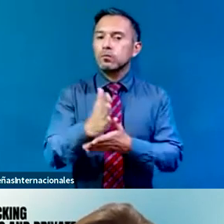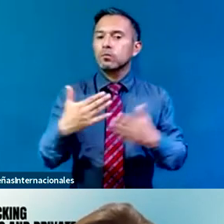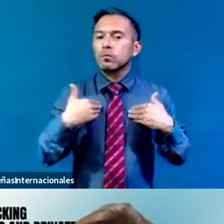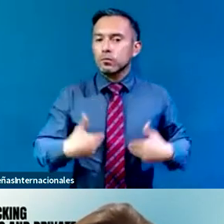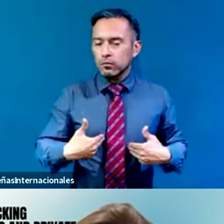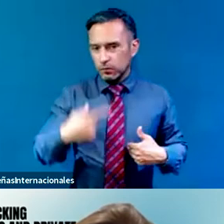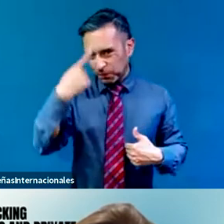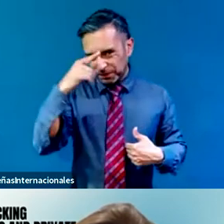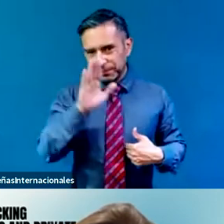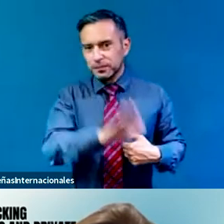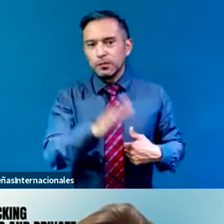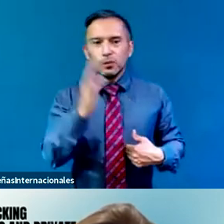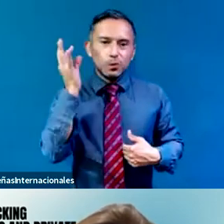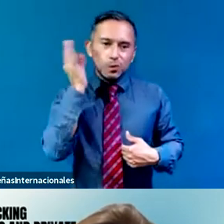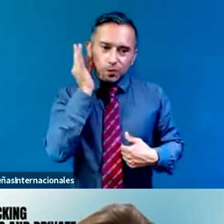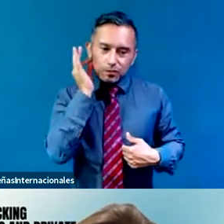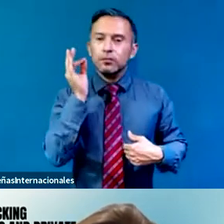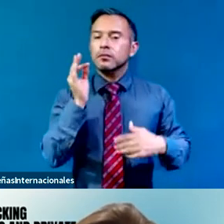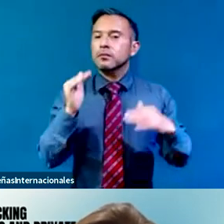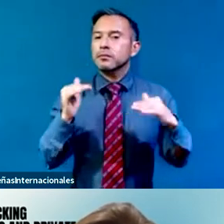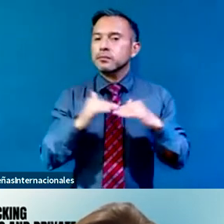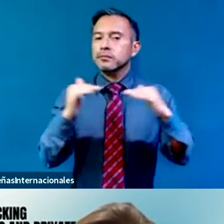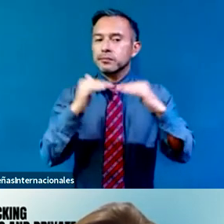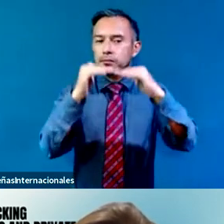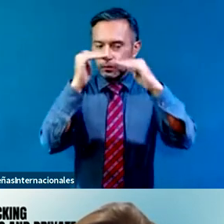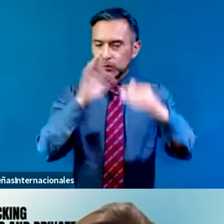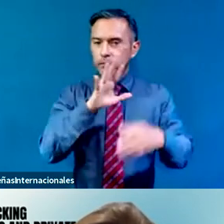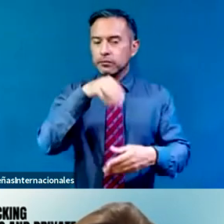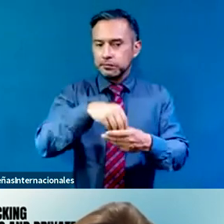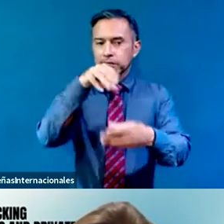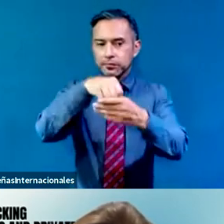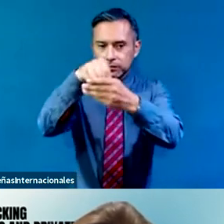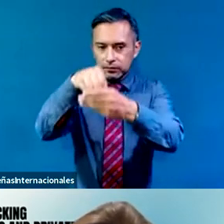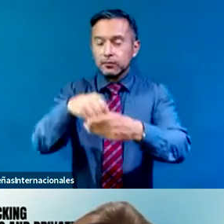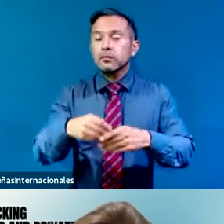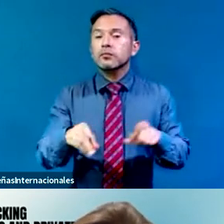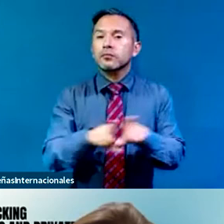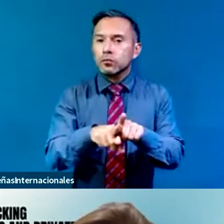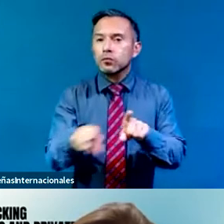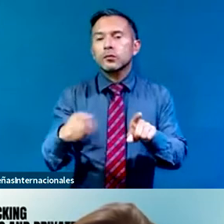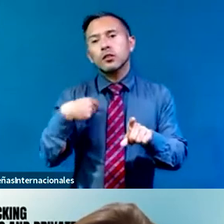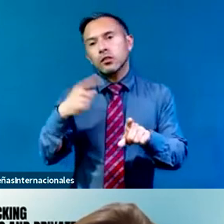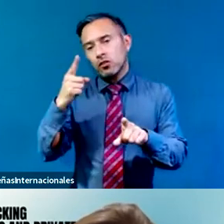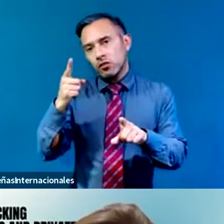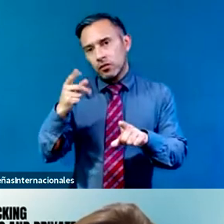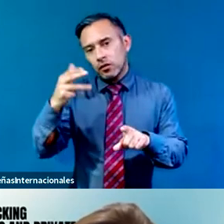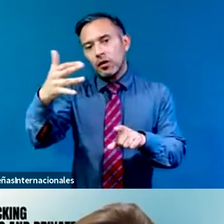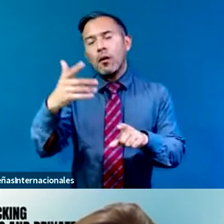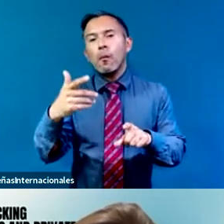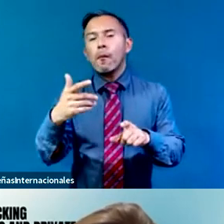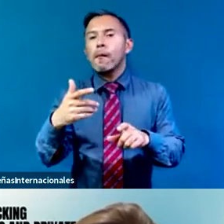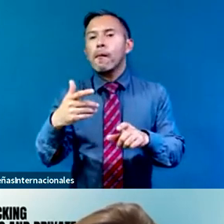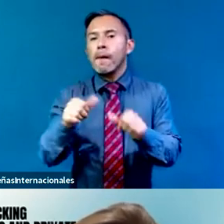cada uno de los niveles. Allí vamos, hay una discusión con los objetivos de desarrollo sustentables,